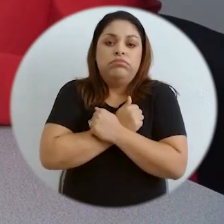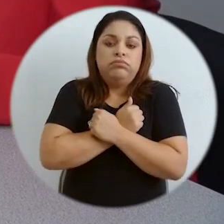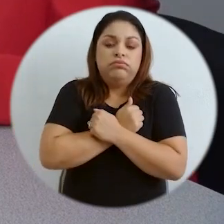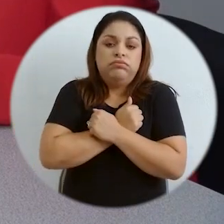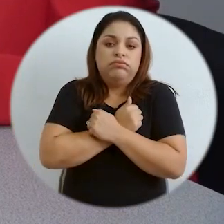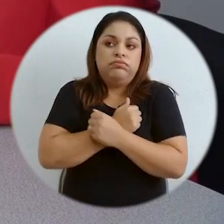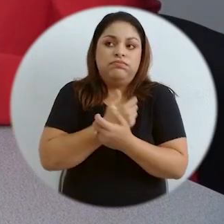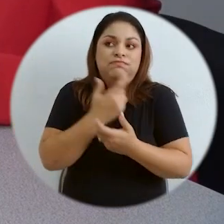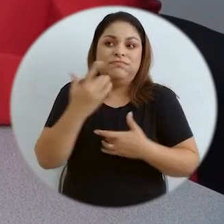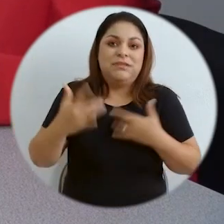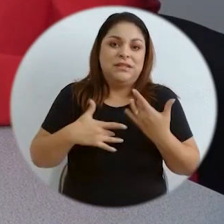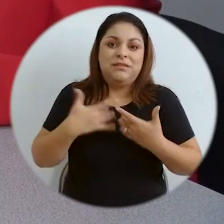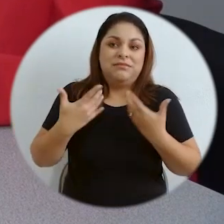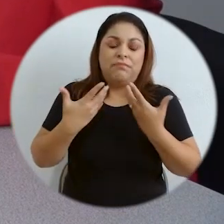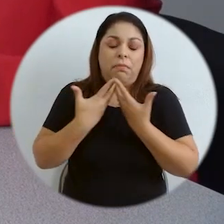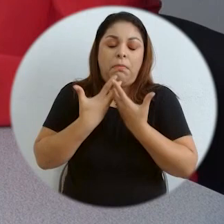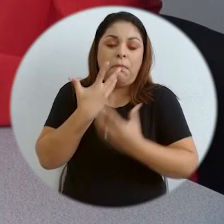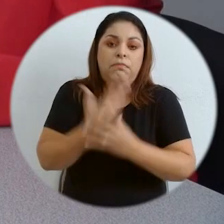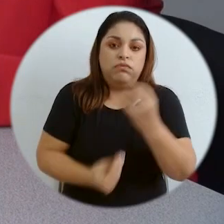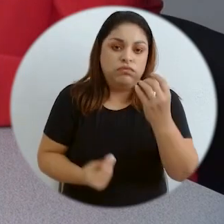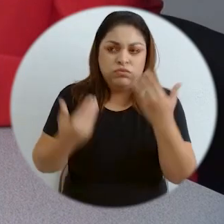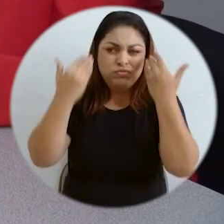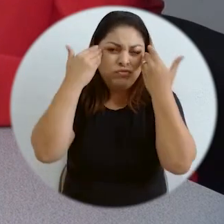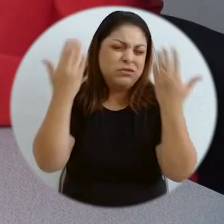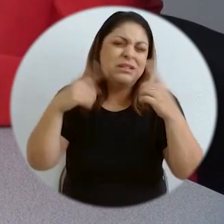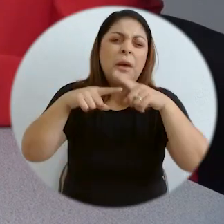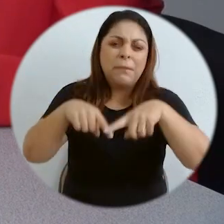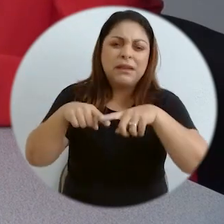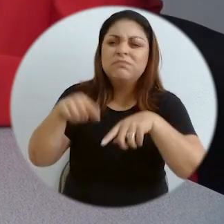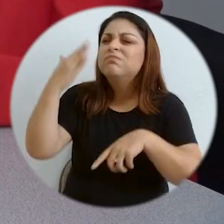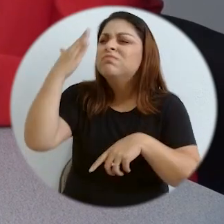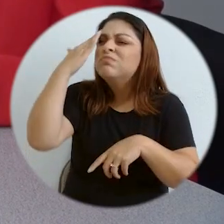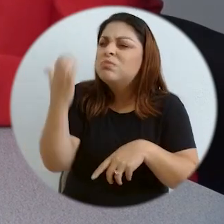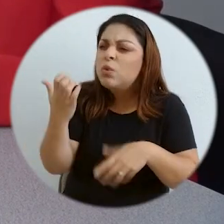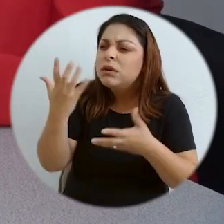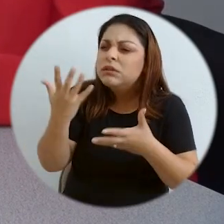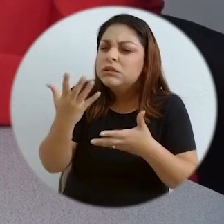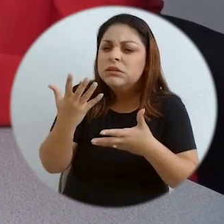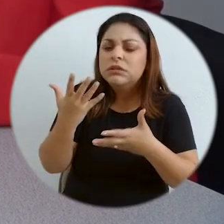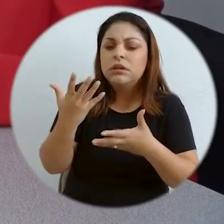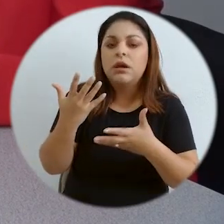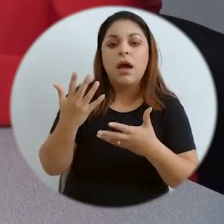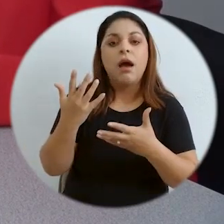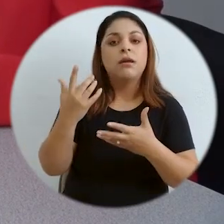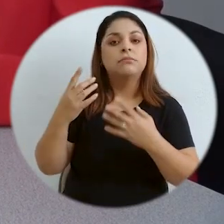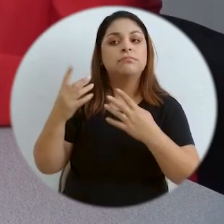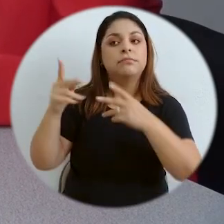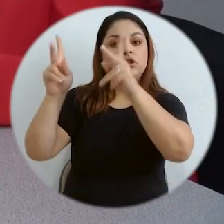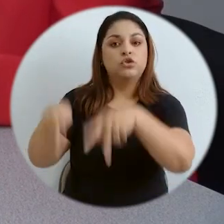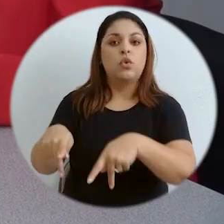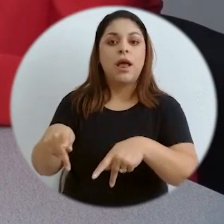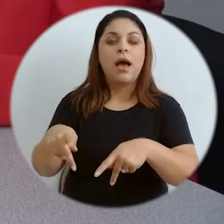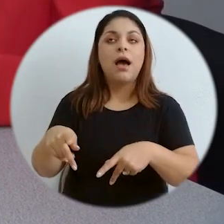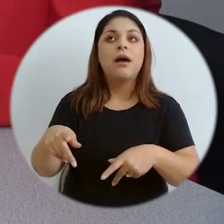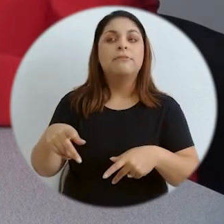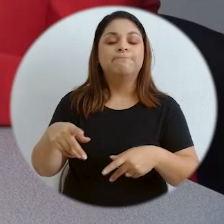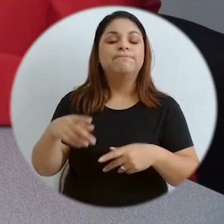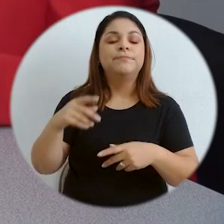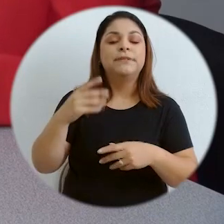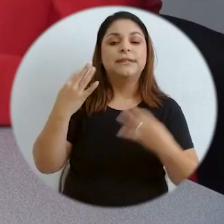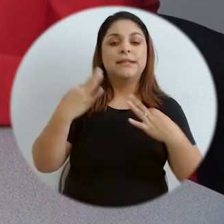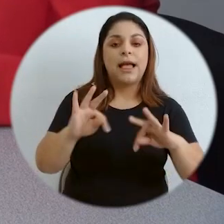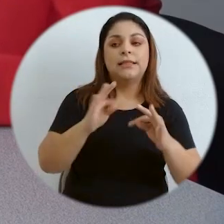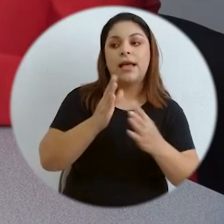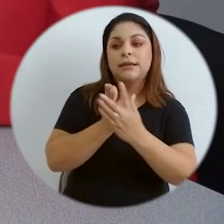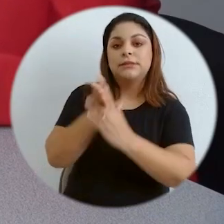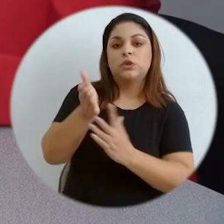no diagnosticado. O sea, tenemos que ver un poco la forma en que la persona pueda tener